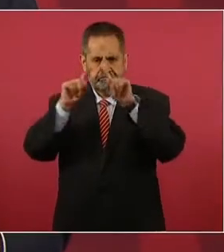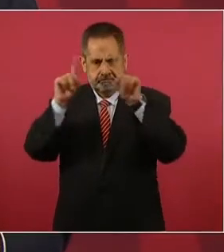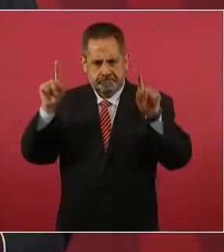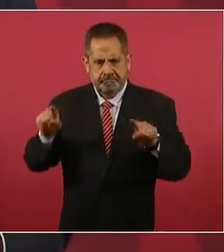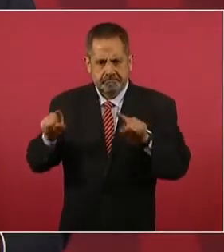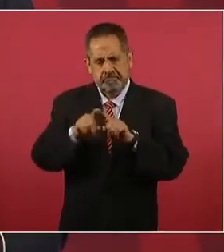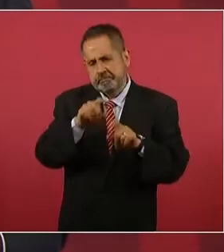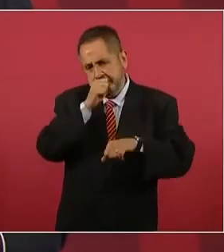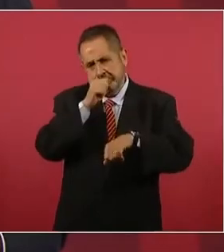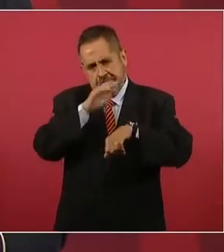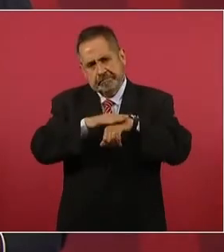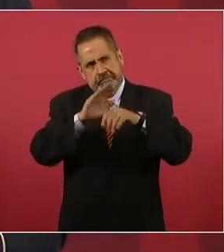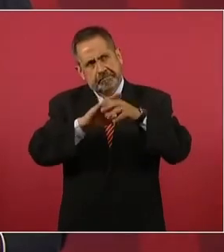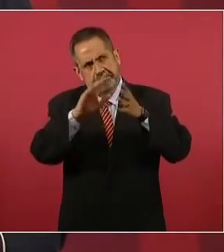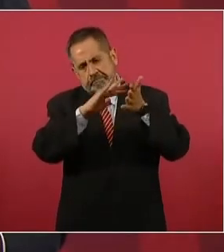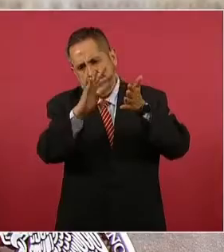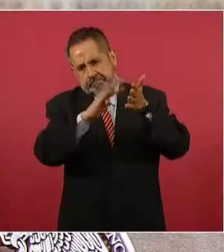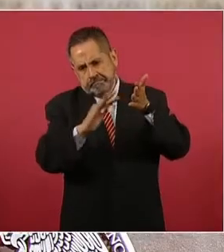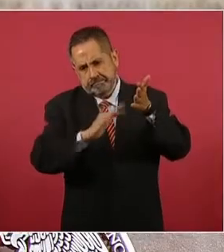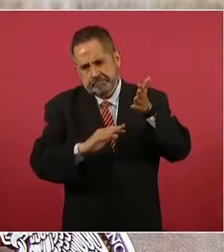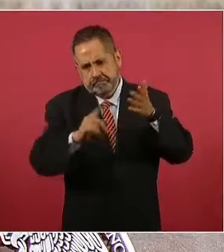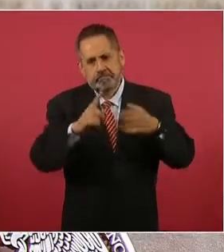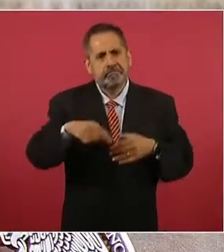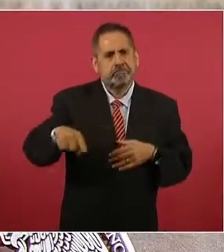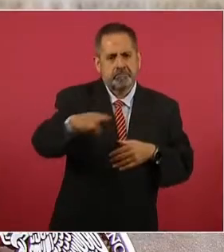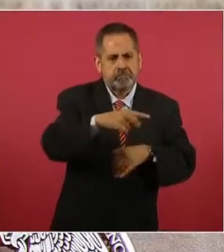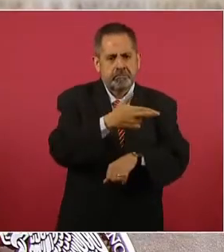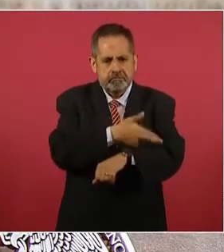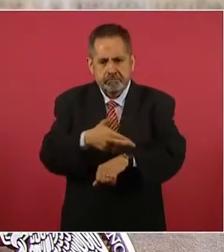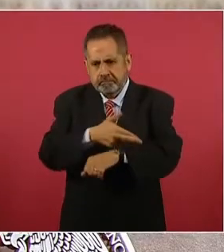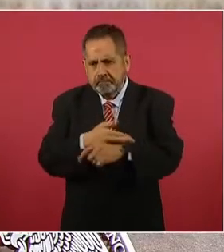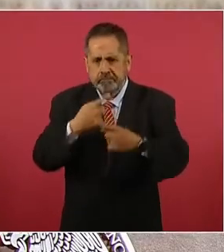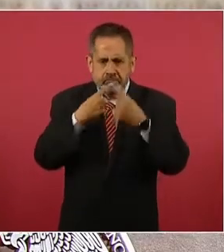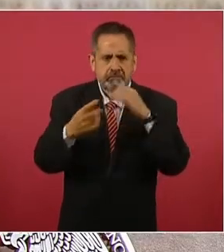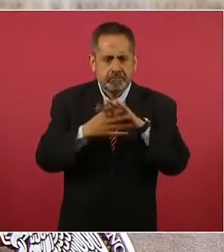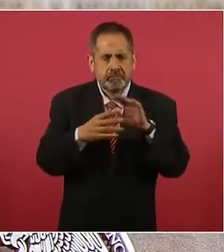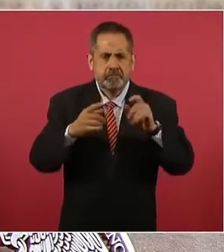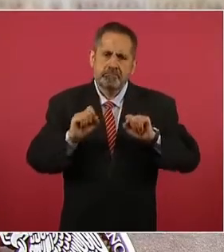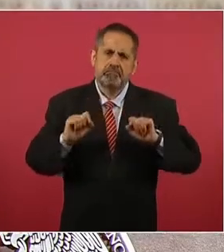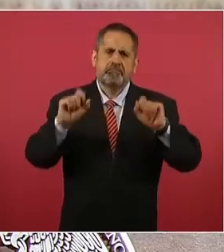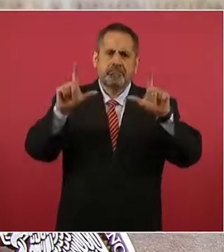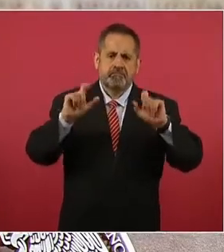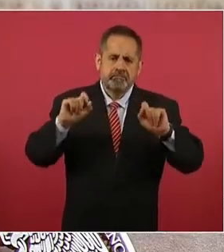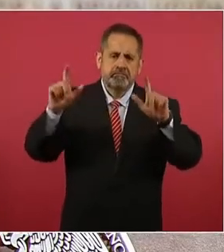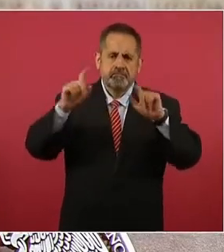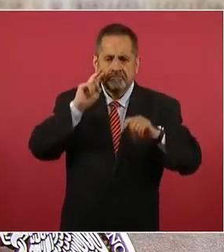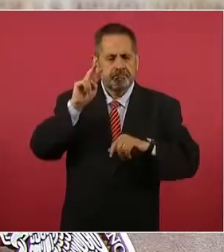informa a los que hacen gestiones para sus